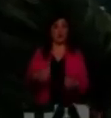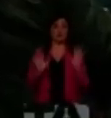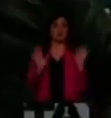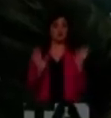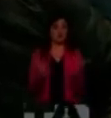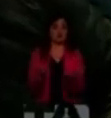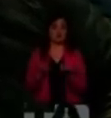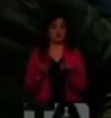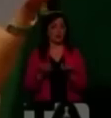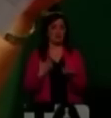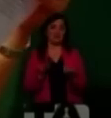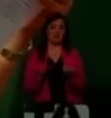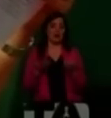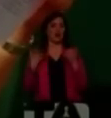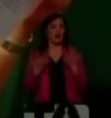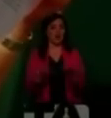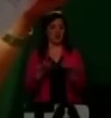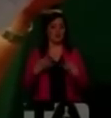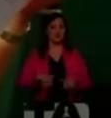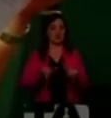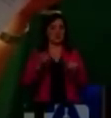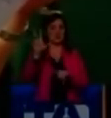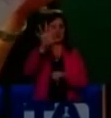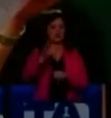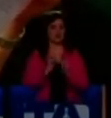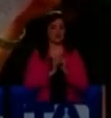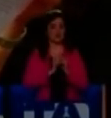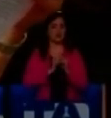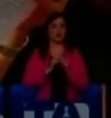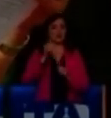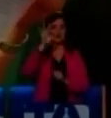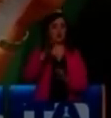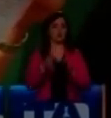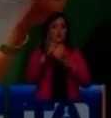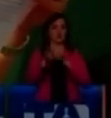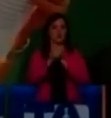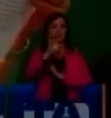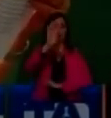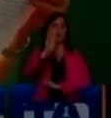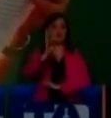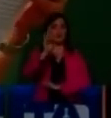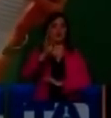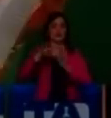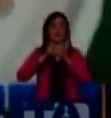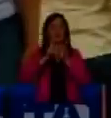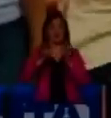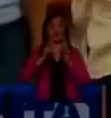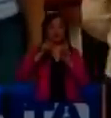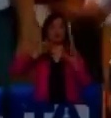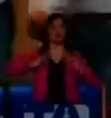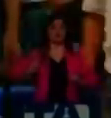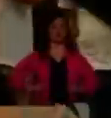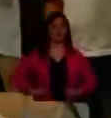embargo, apuestan por la continuidad. El 19 de febrero del 2017 está en juego el resultado de la salud.